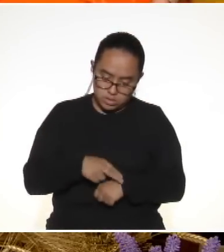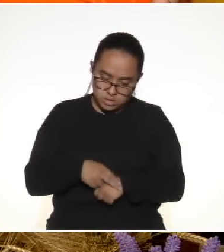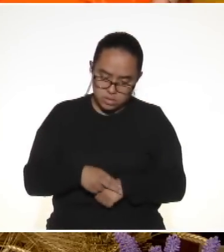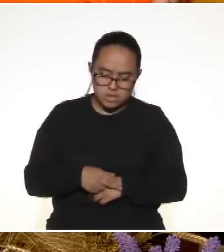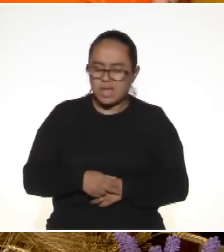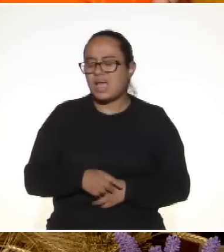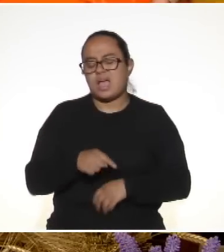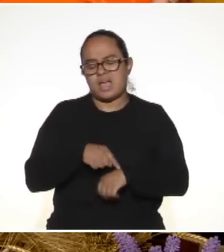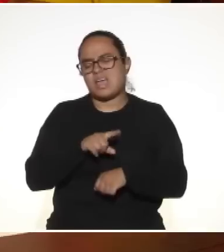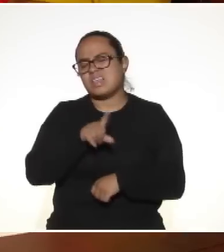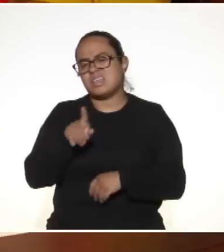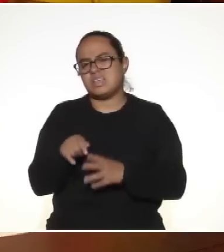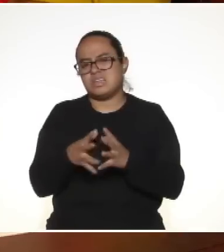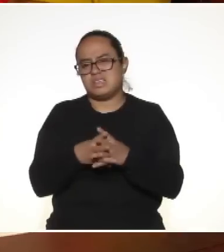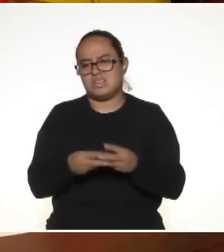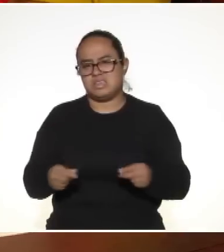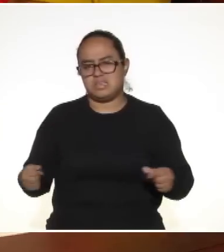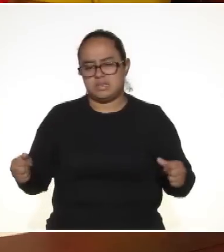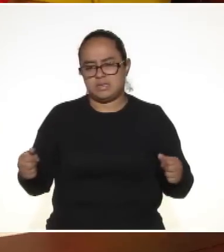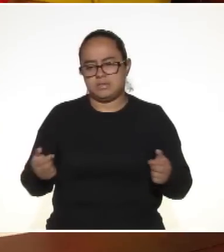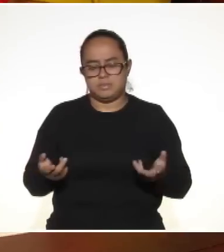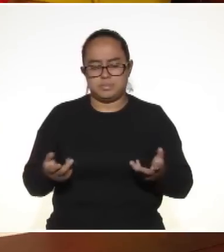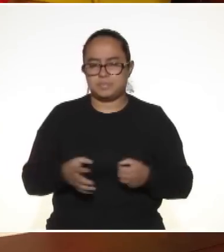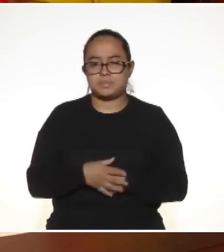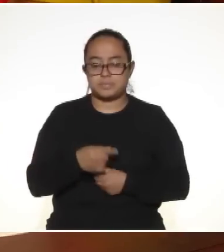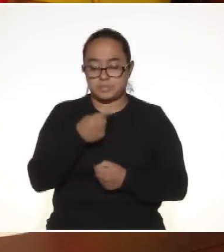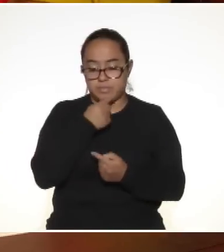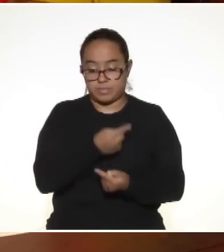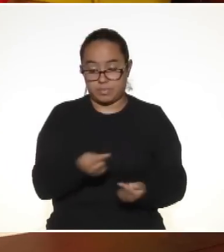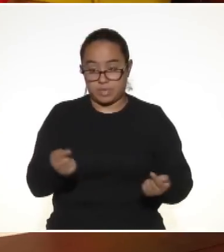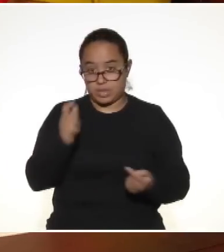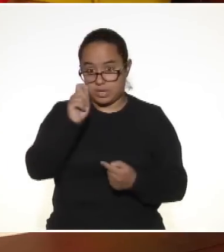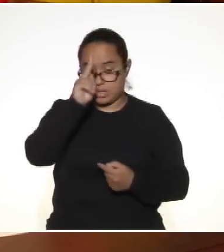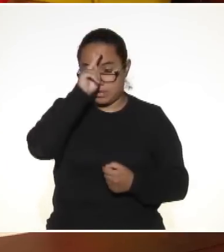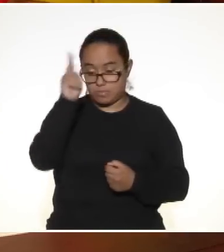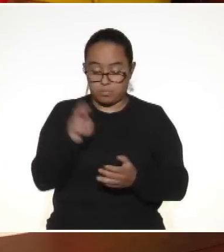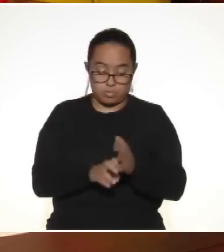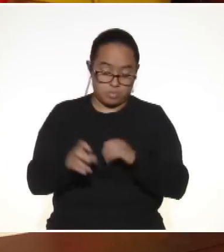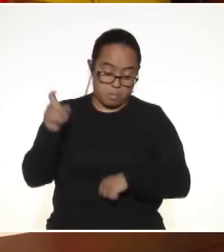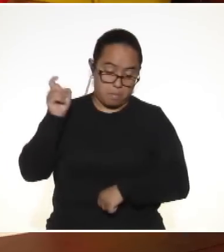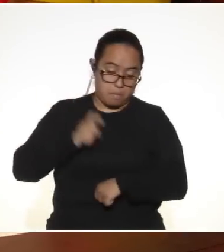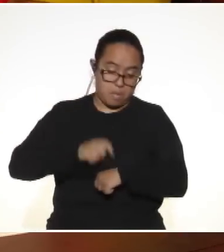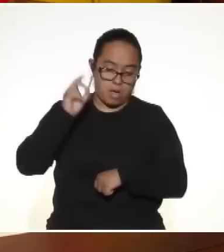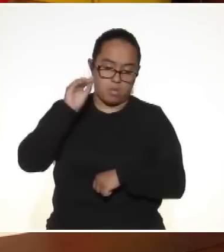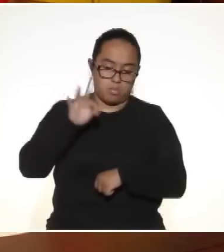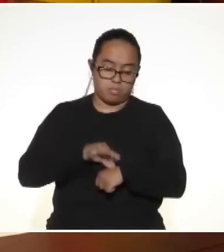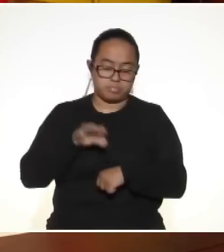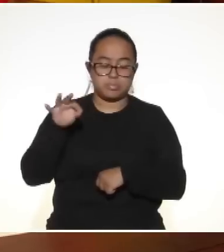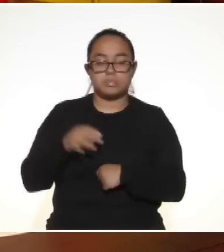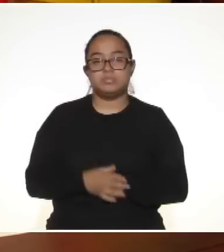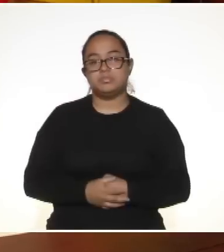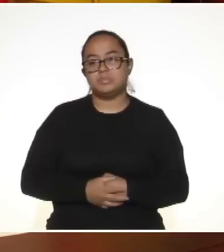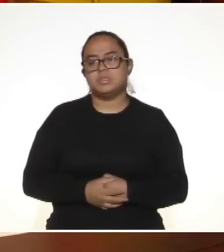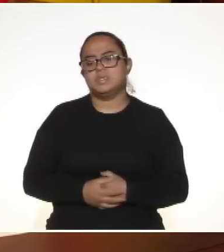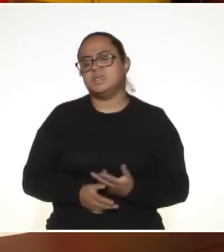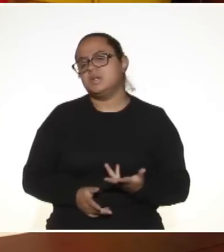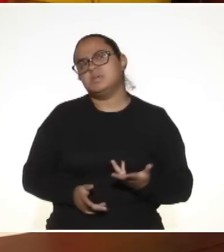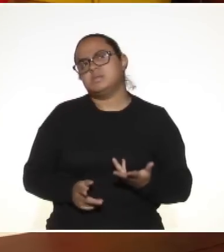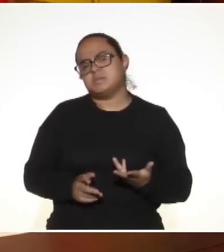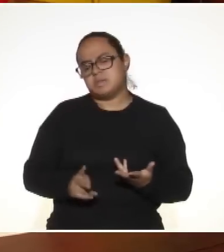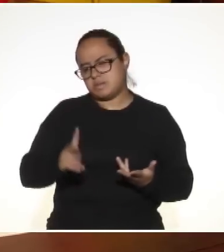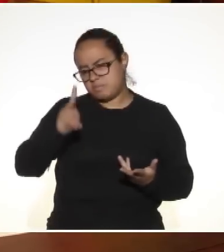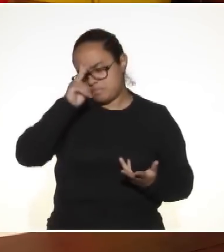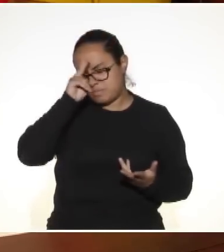que, no, esto se me va a quitar. No, por favor, ¿eh? ¿En los niños es peor un piquete? No es peor